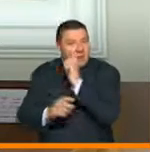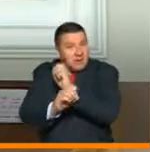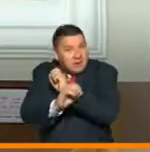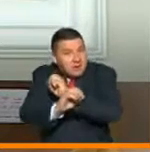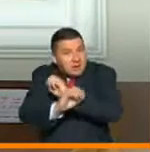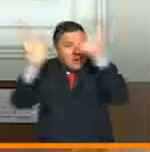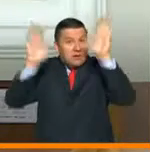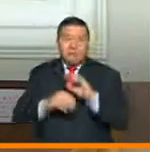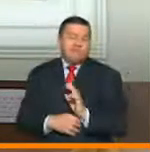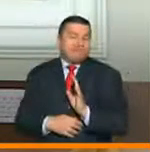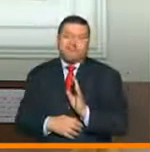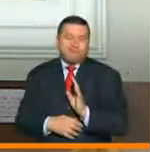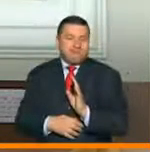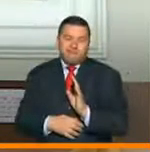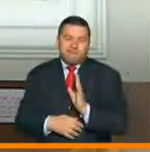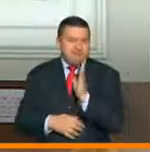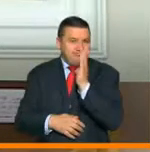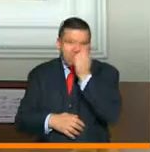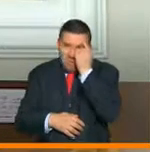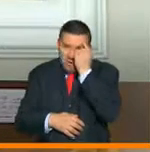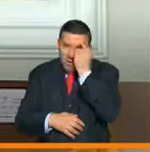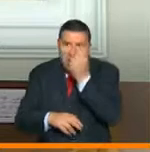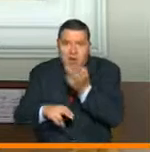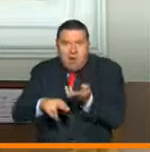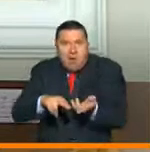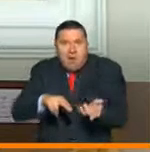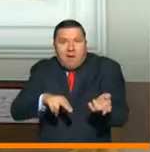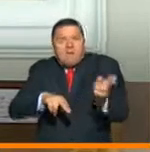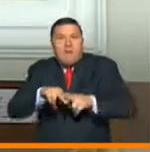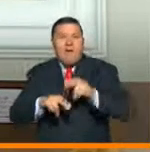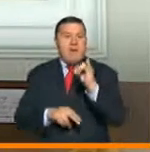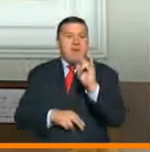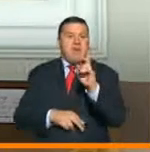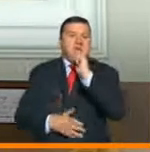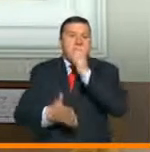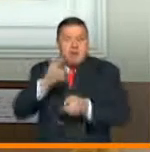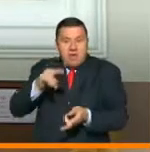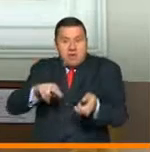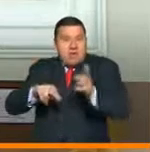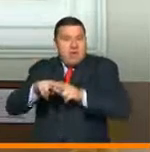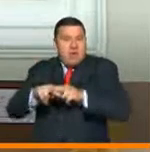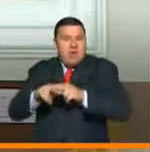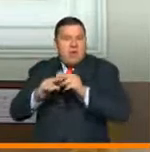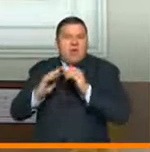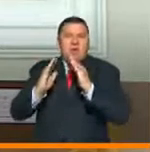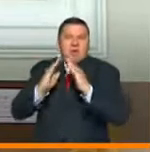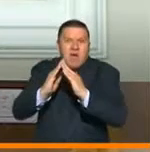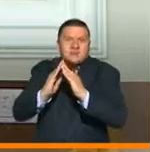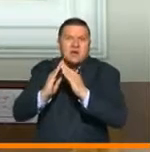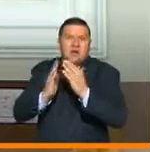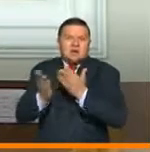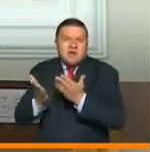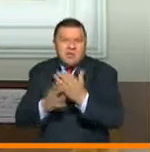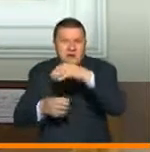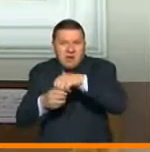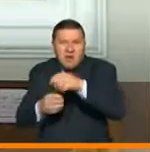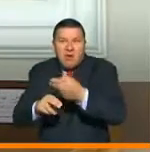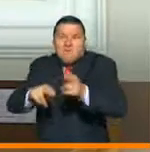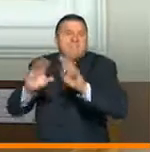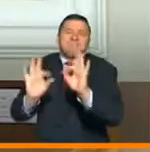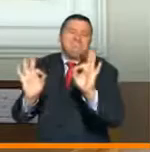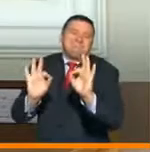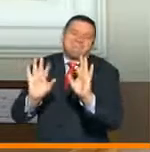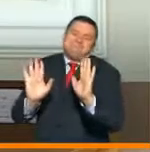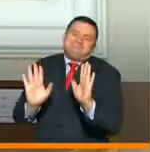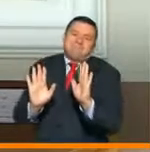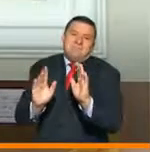que no van a haber aumentos en el iva en bienes en servicios ni tampoco